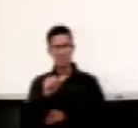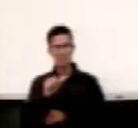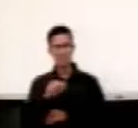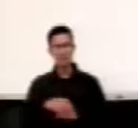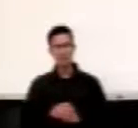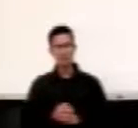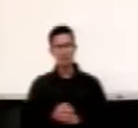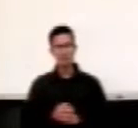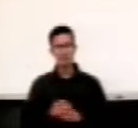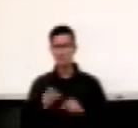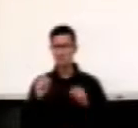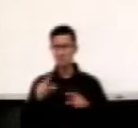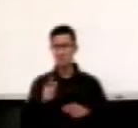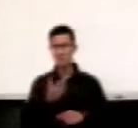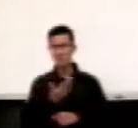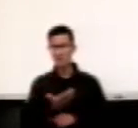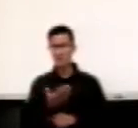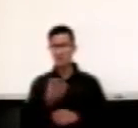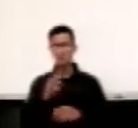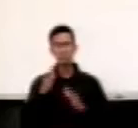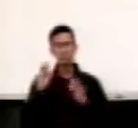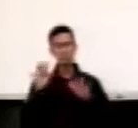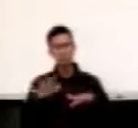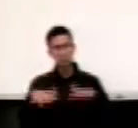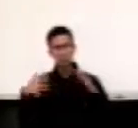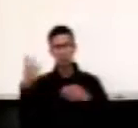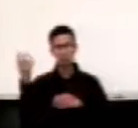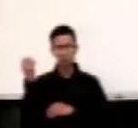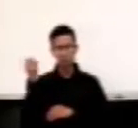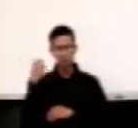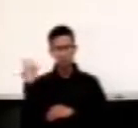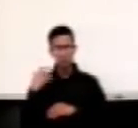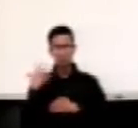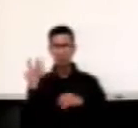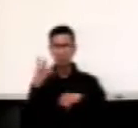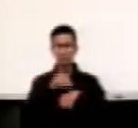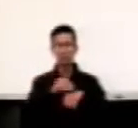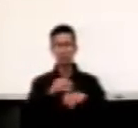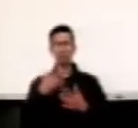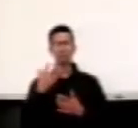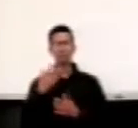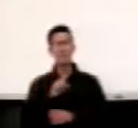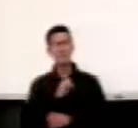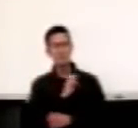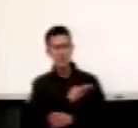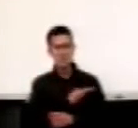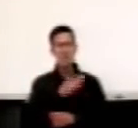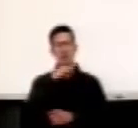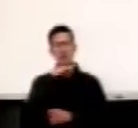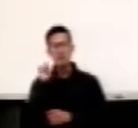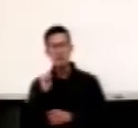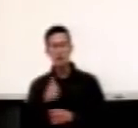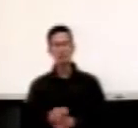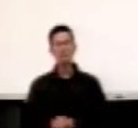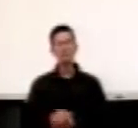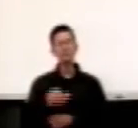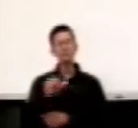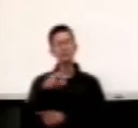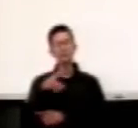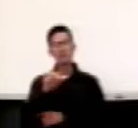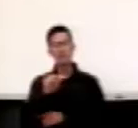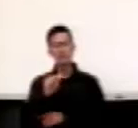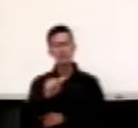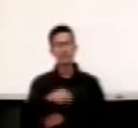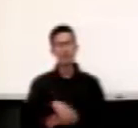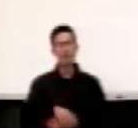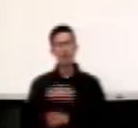sido conferencista y ponente, bueno, en numerosos eventos académicos en España, en Alemania, en Argentina, en